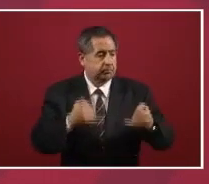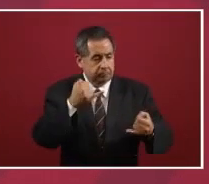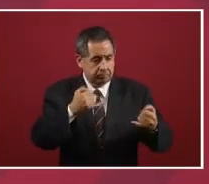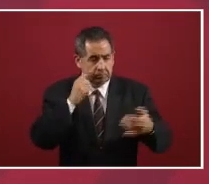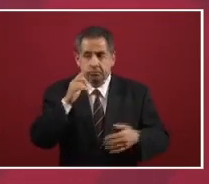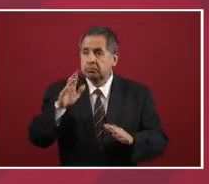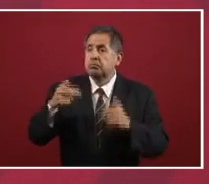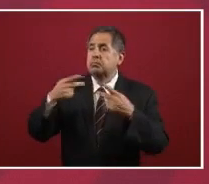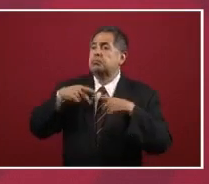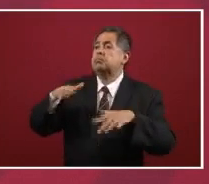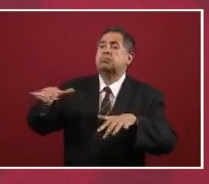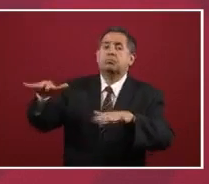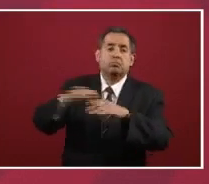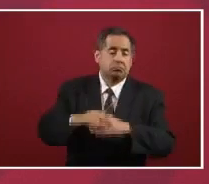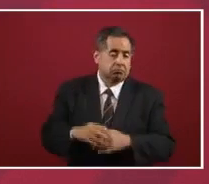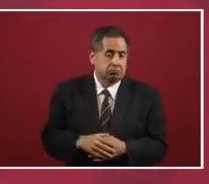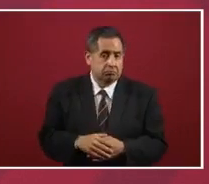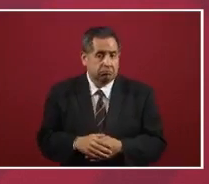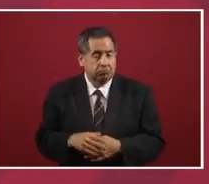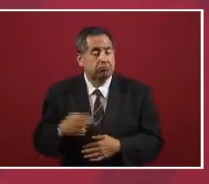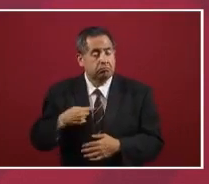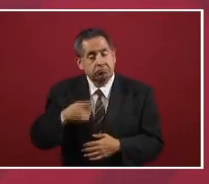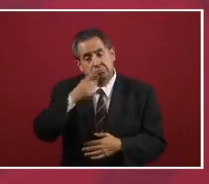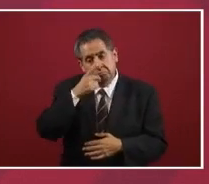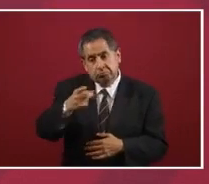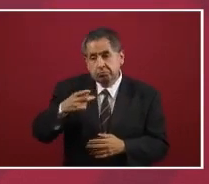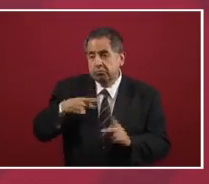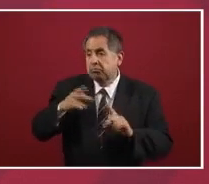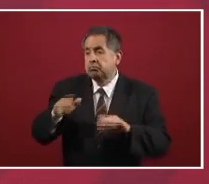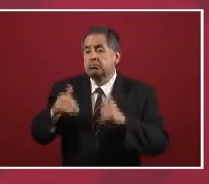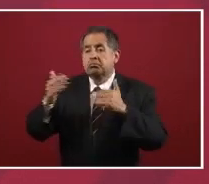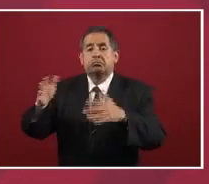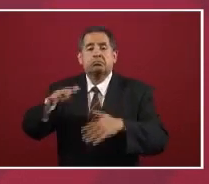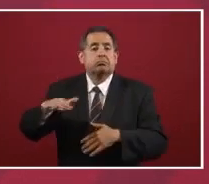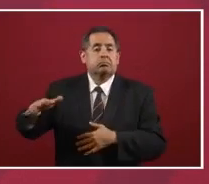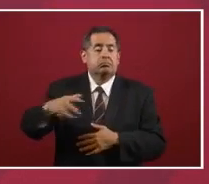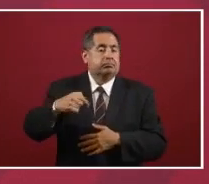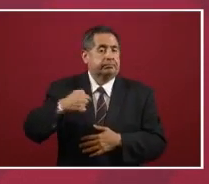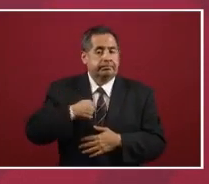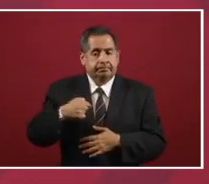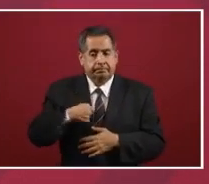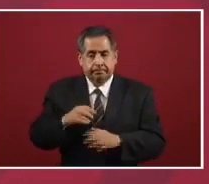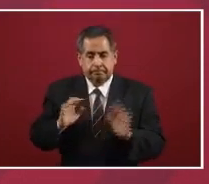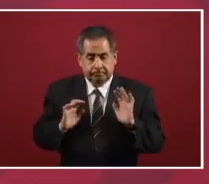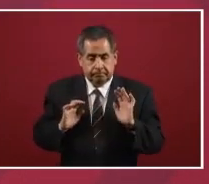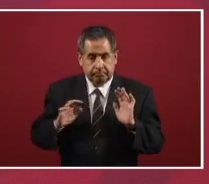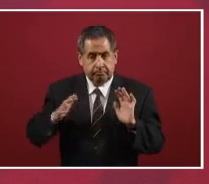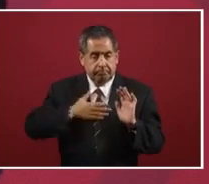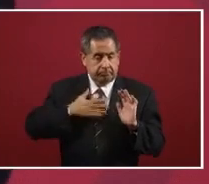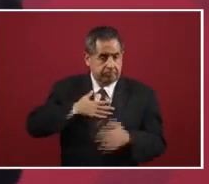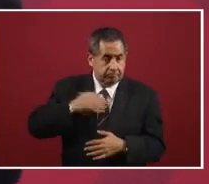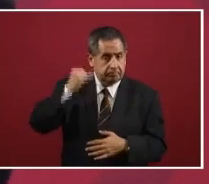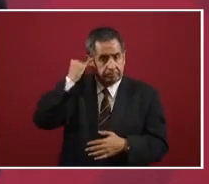Y dije públicamente de que yo era partidario